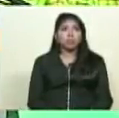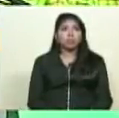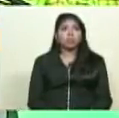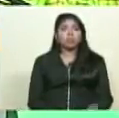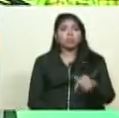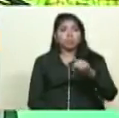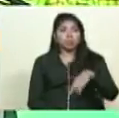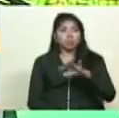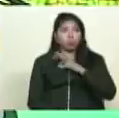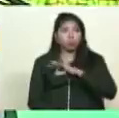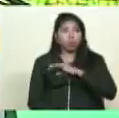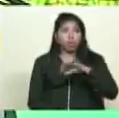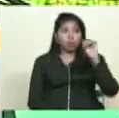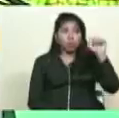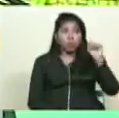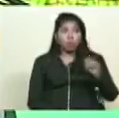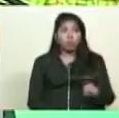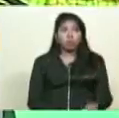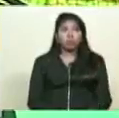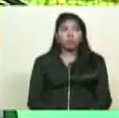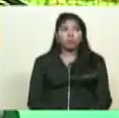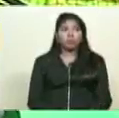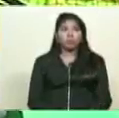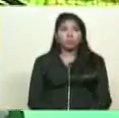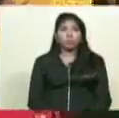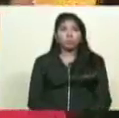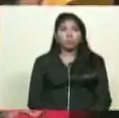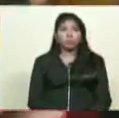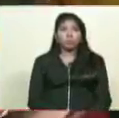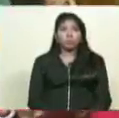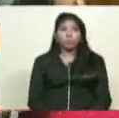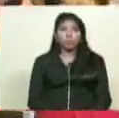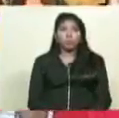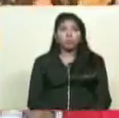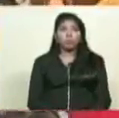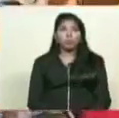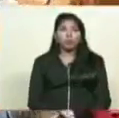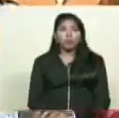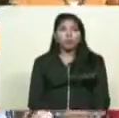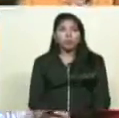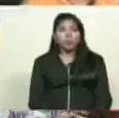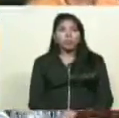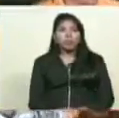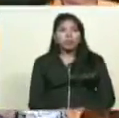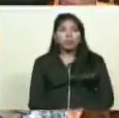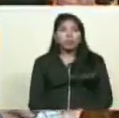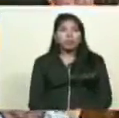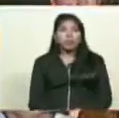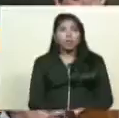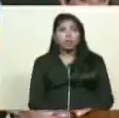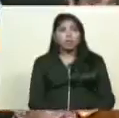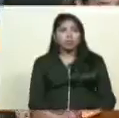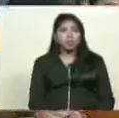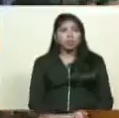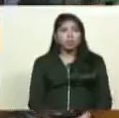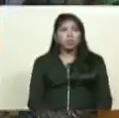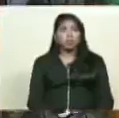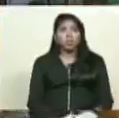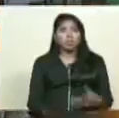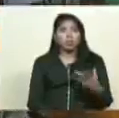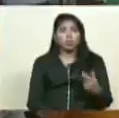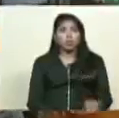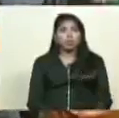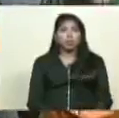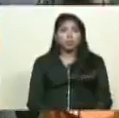que lo construya. ¡Que viva los consejos productivos de los trabajadores! ¡Que viva la construcción del